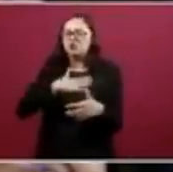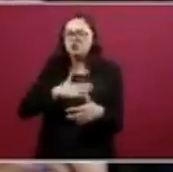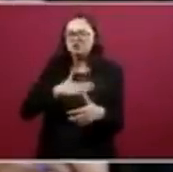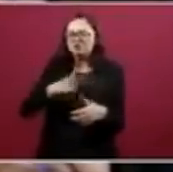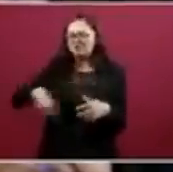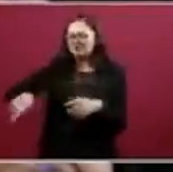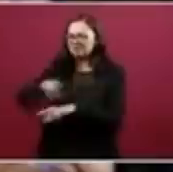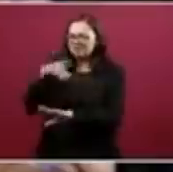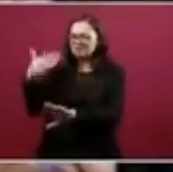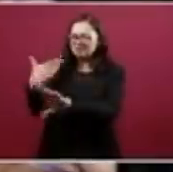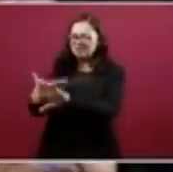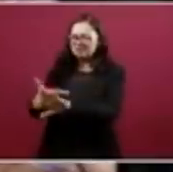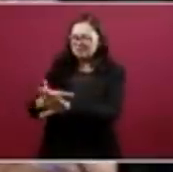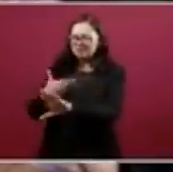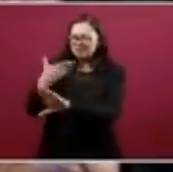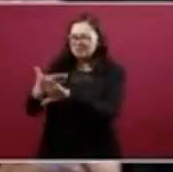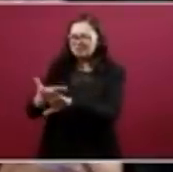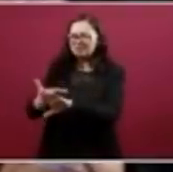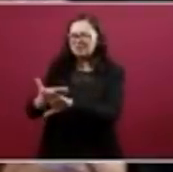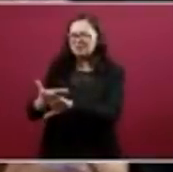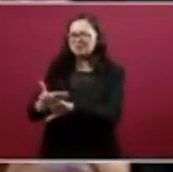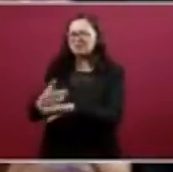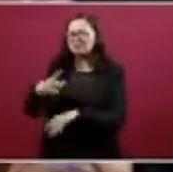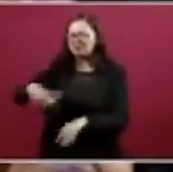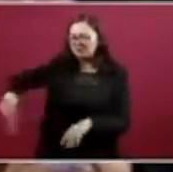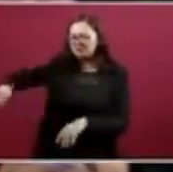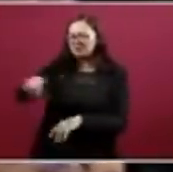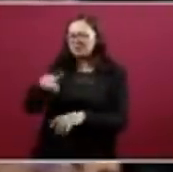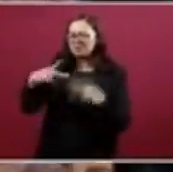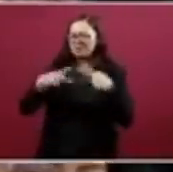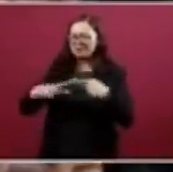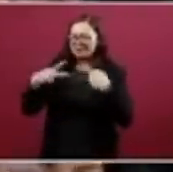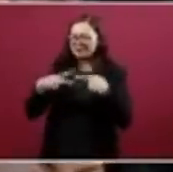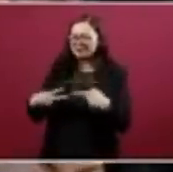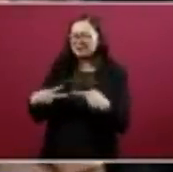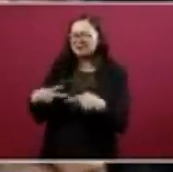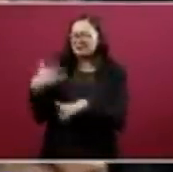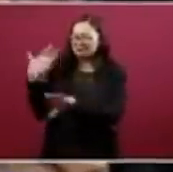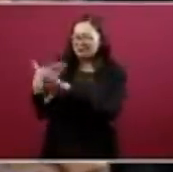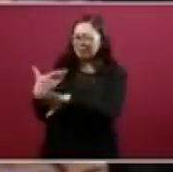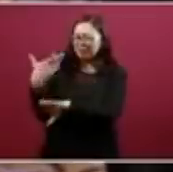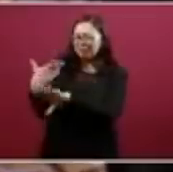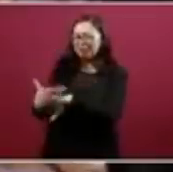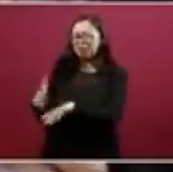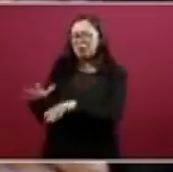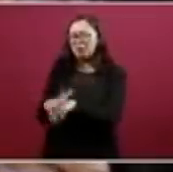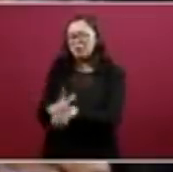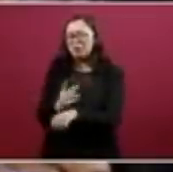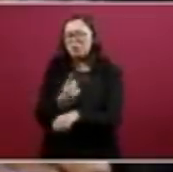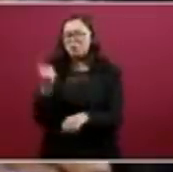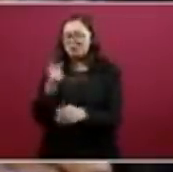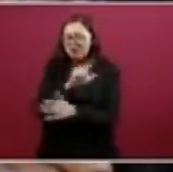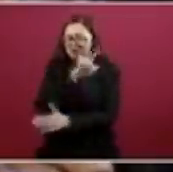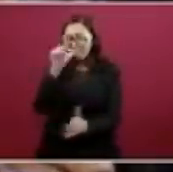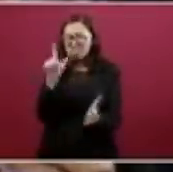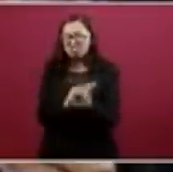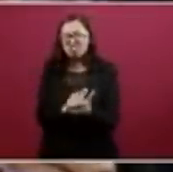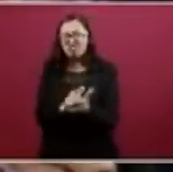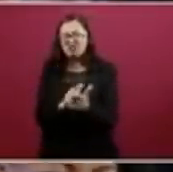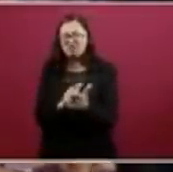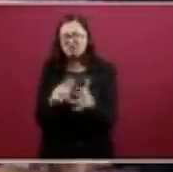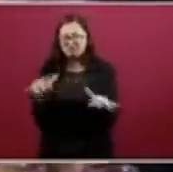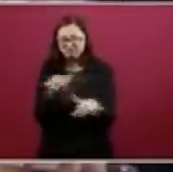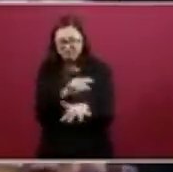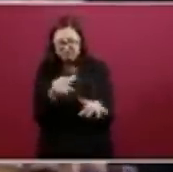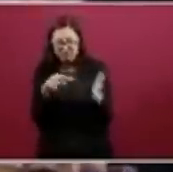agraviada. De gente agraviada por las distorsiones que imponen a la ley. Luis